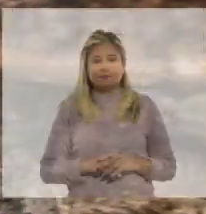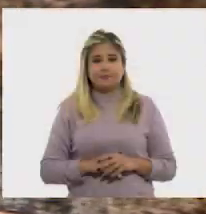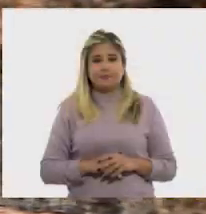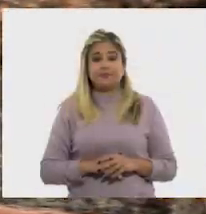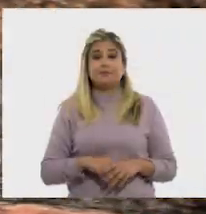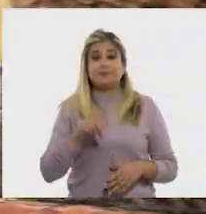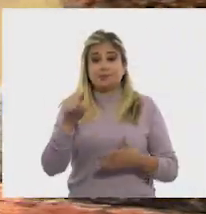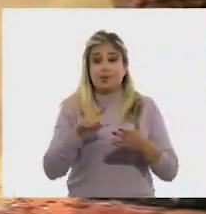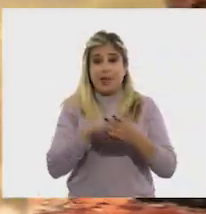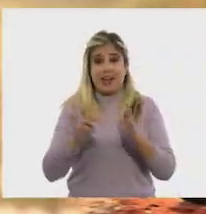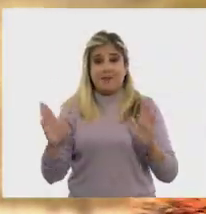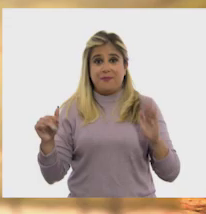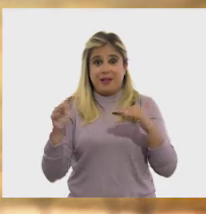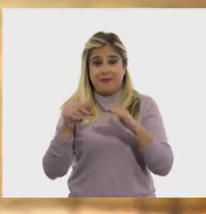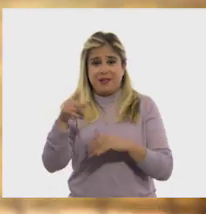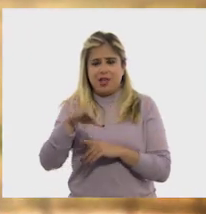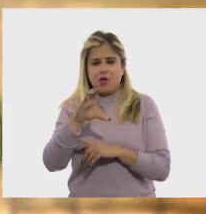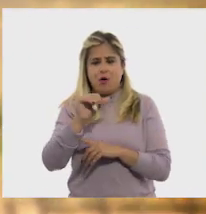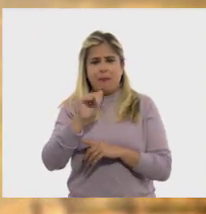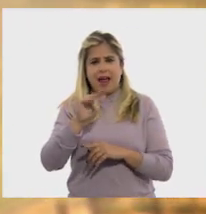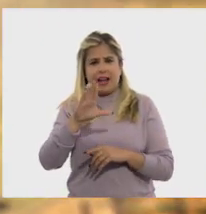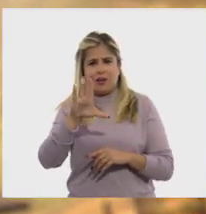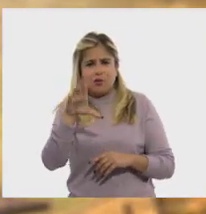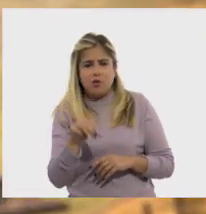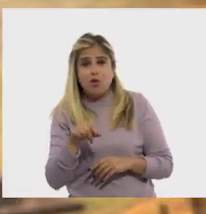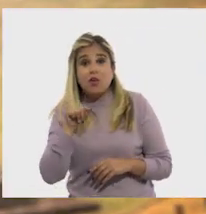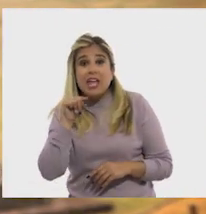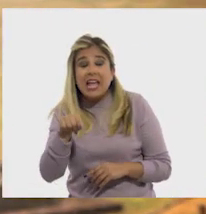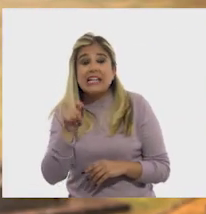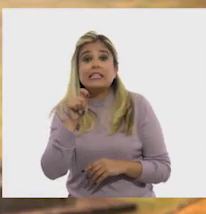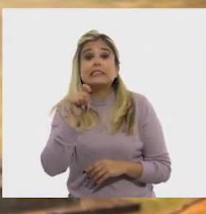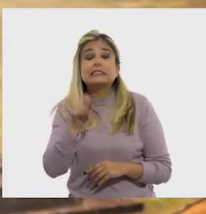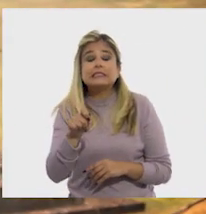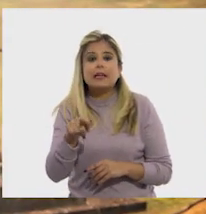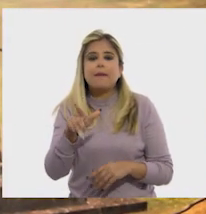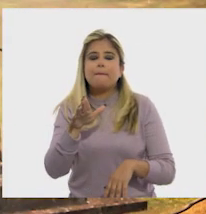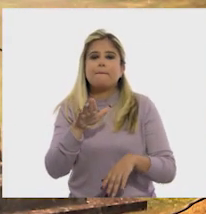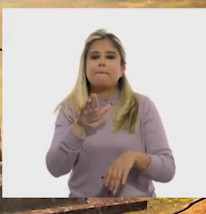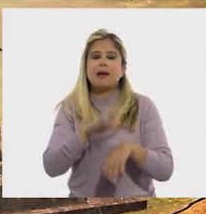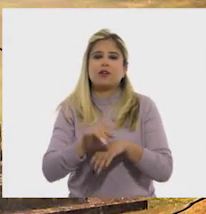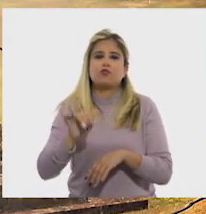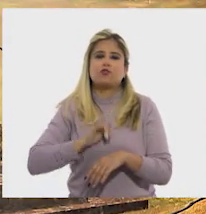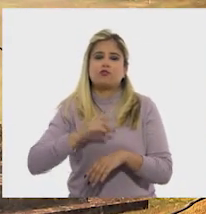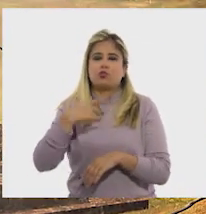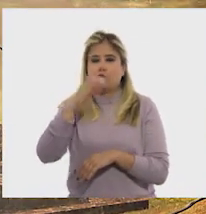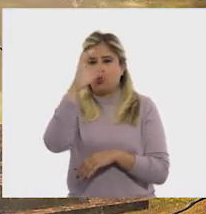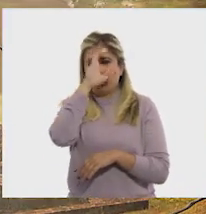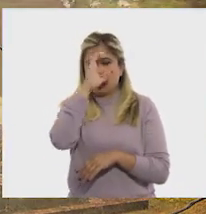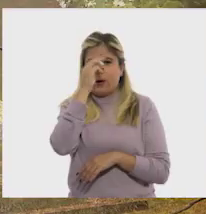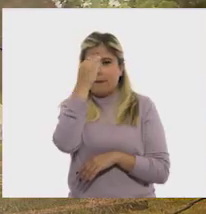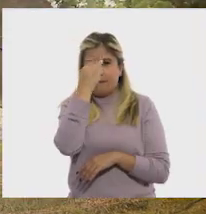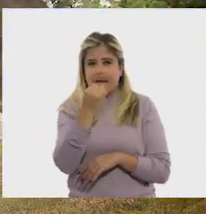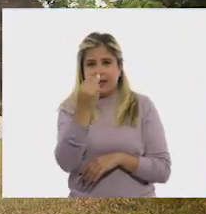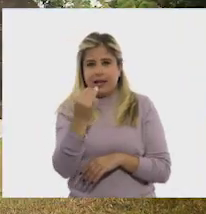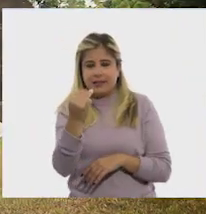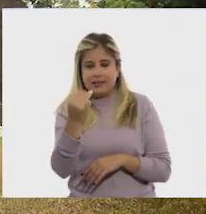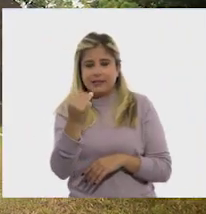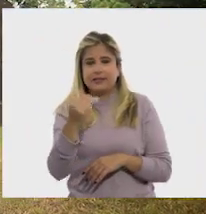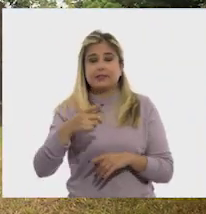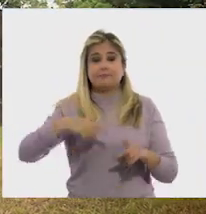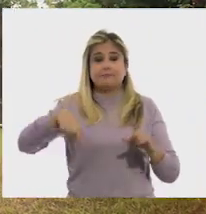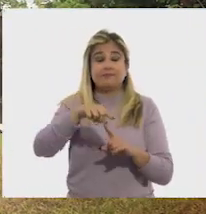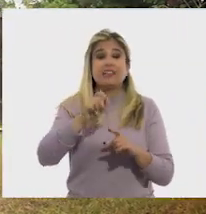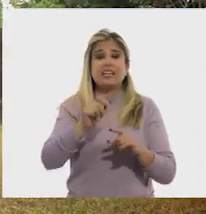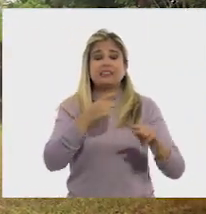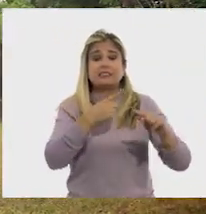La zona arqueológica Comalcalco está considerada como la más occidental de la cultura maya, y su época de